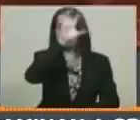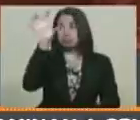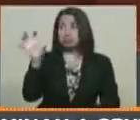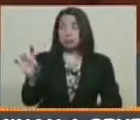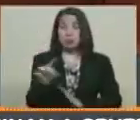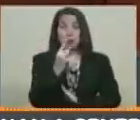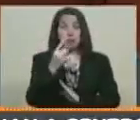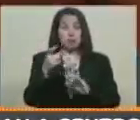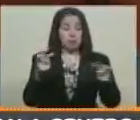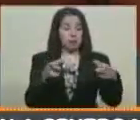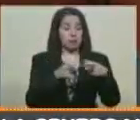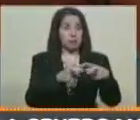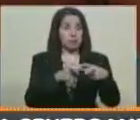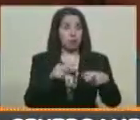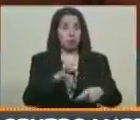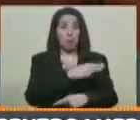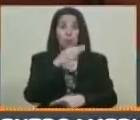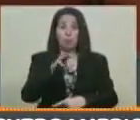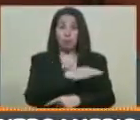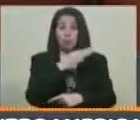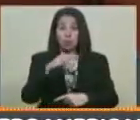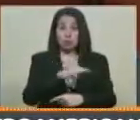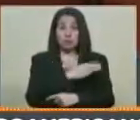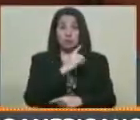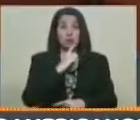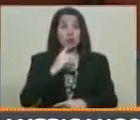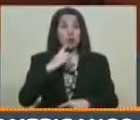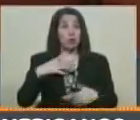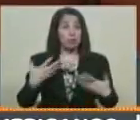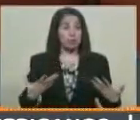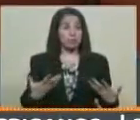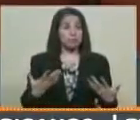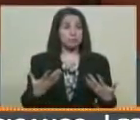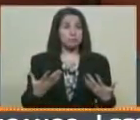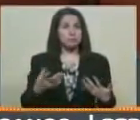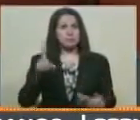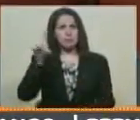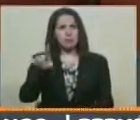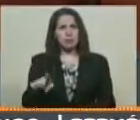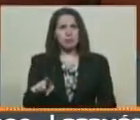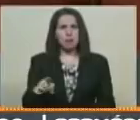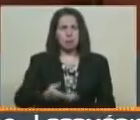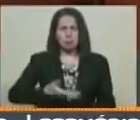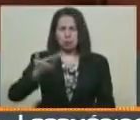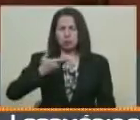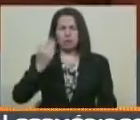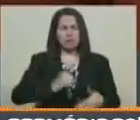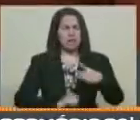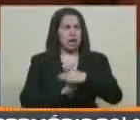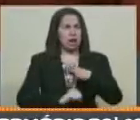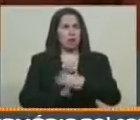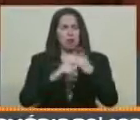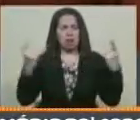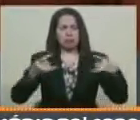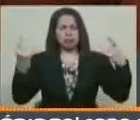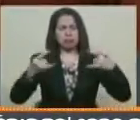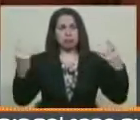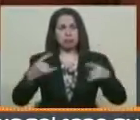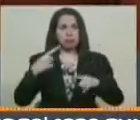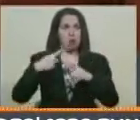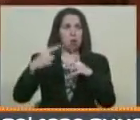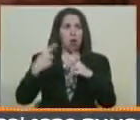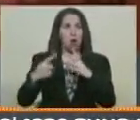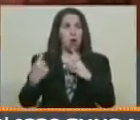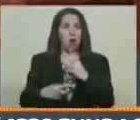primer disco, que se tituló Medieval, y que además contó con el apoyo de importantes grupos de rock, agrupaciones de